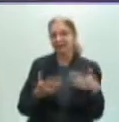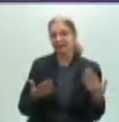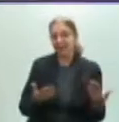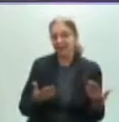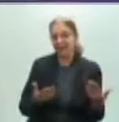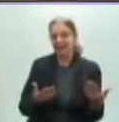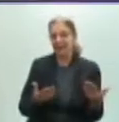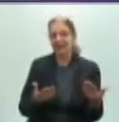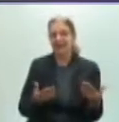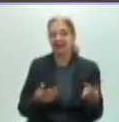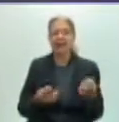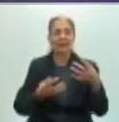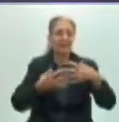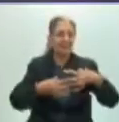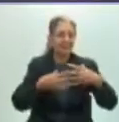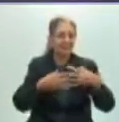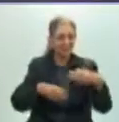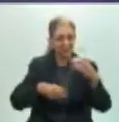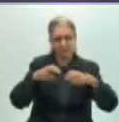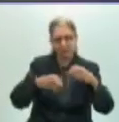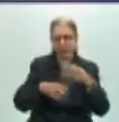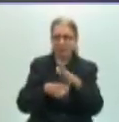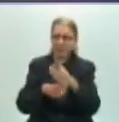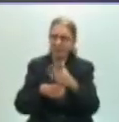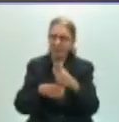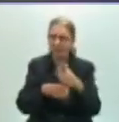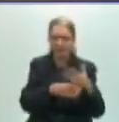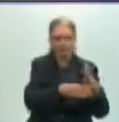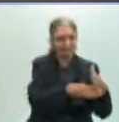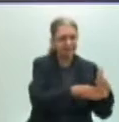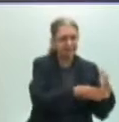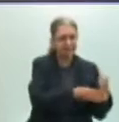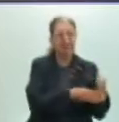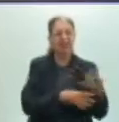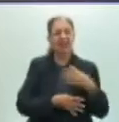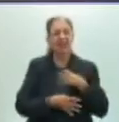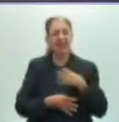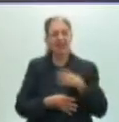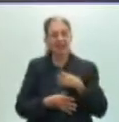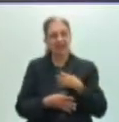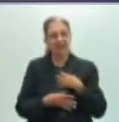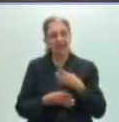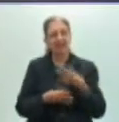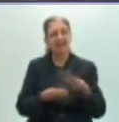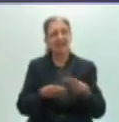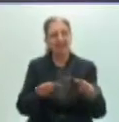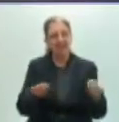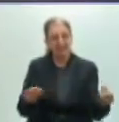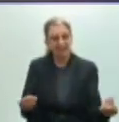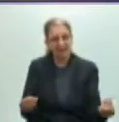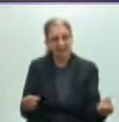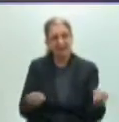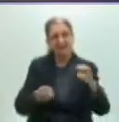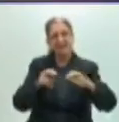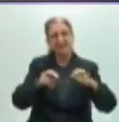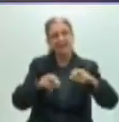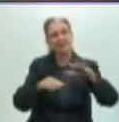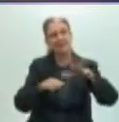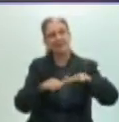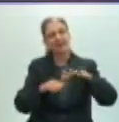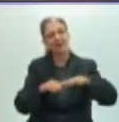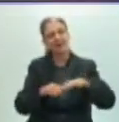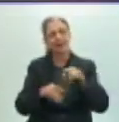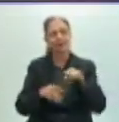destinados en una empresa de cultivos varios que posee unas hectáreas para el sembrado de las